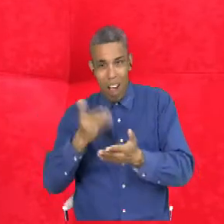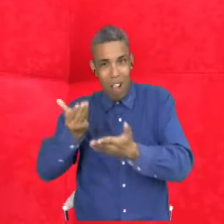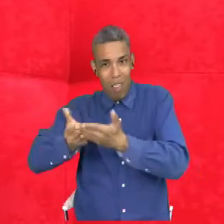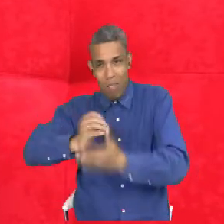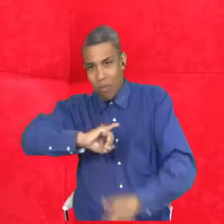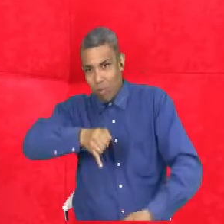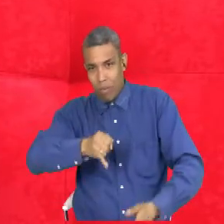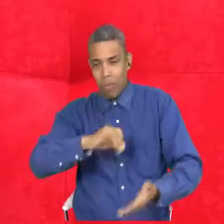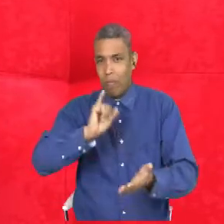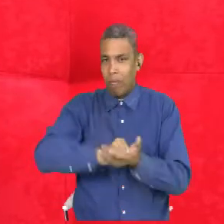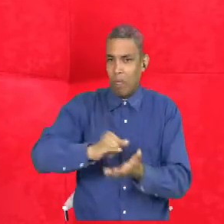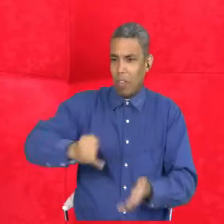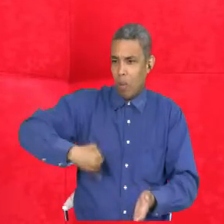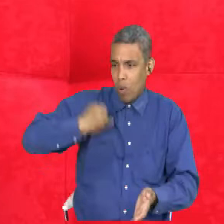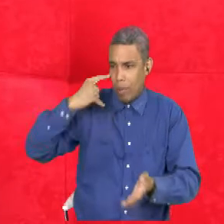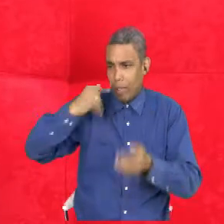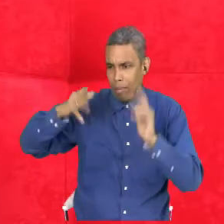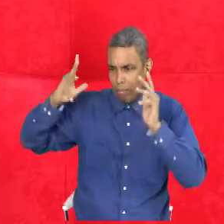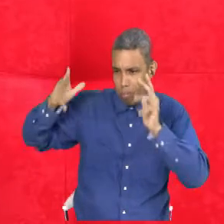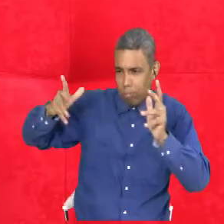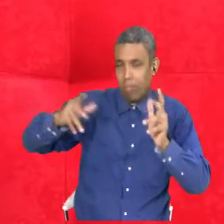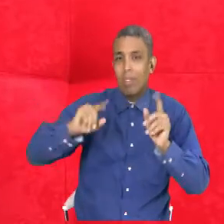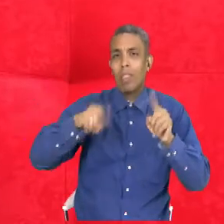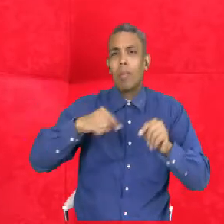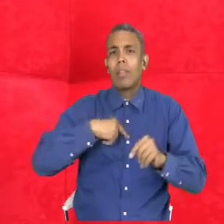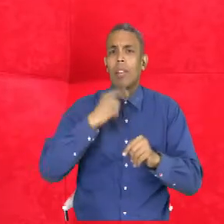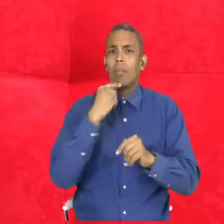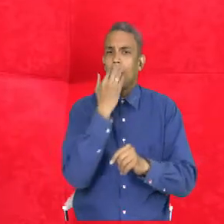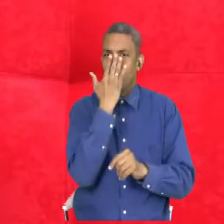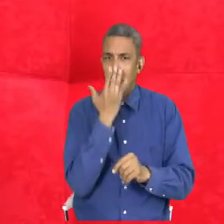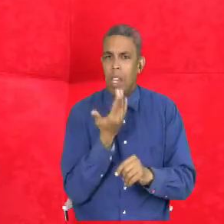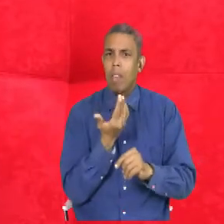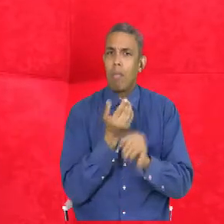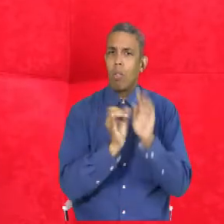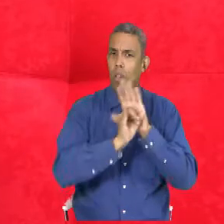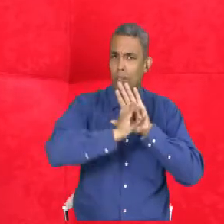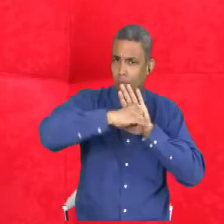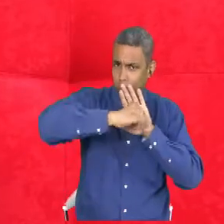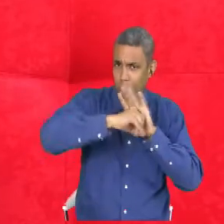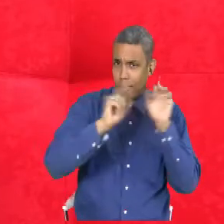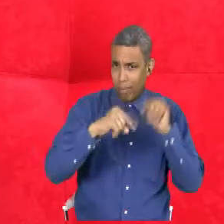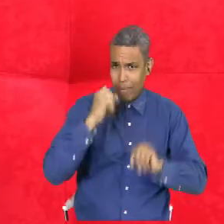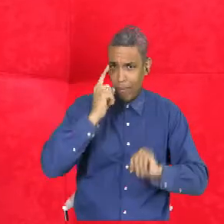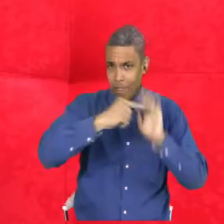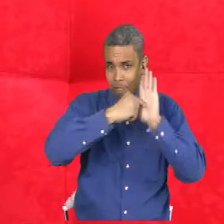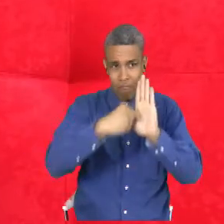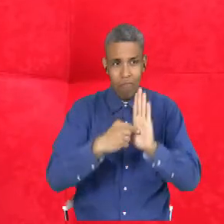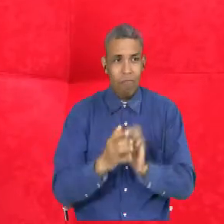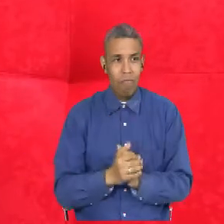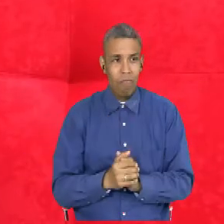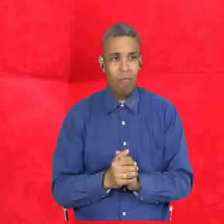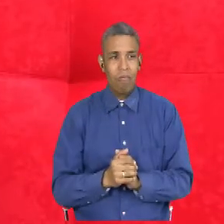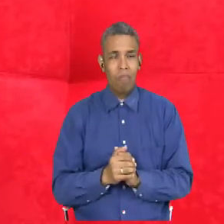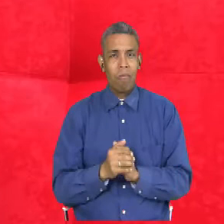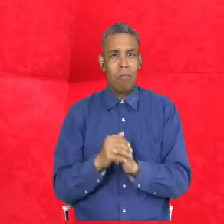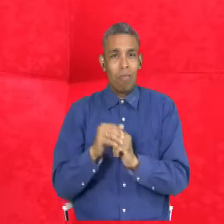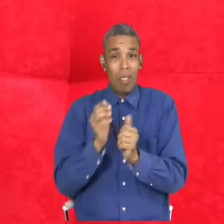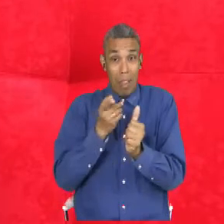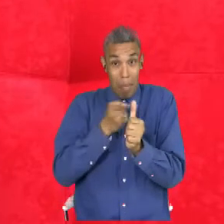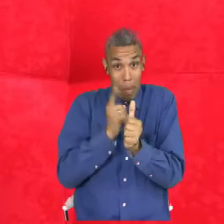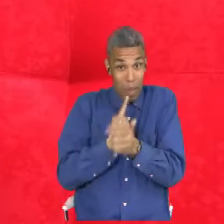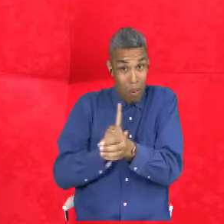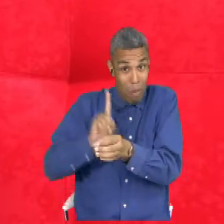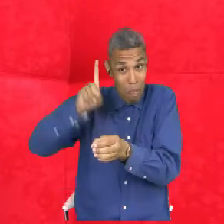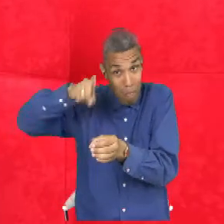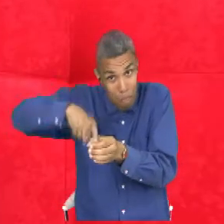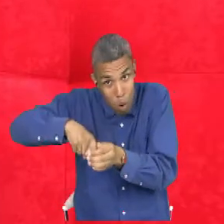Igual en nuestras páginas sociales van a poder encontrar las actividades que están programadas. La entrada inicialmente es libre, poco a poco vamos